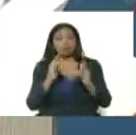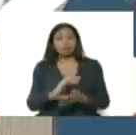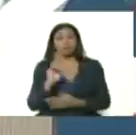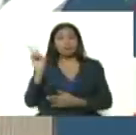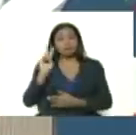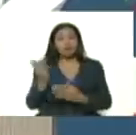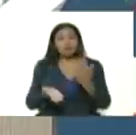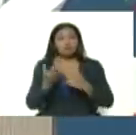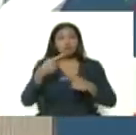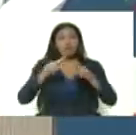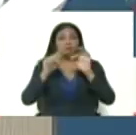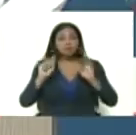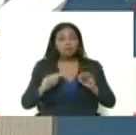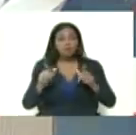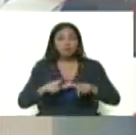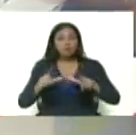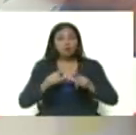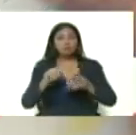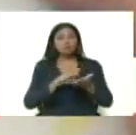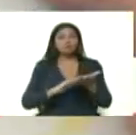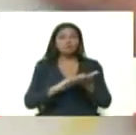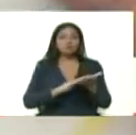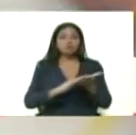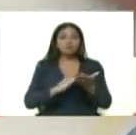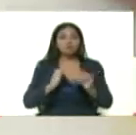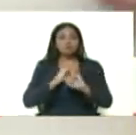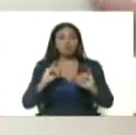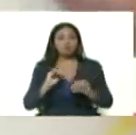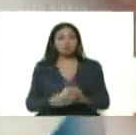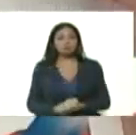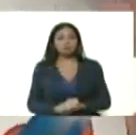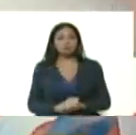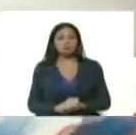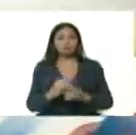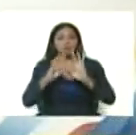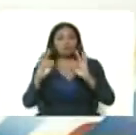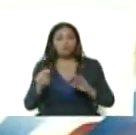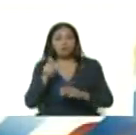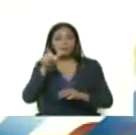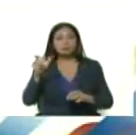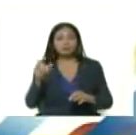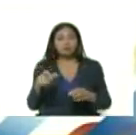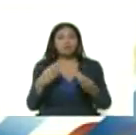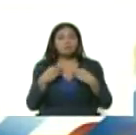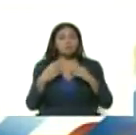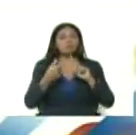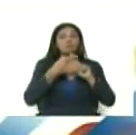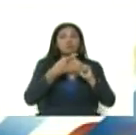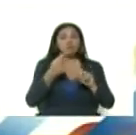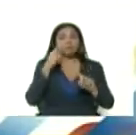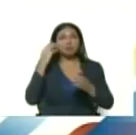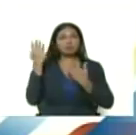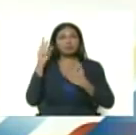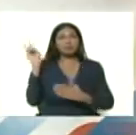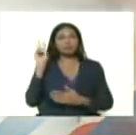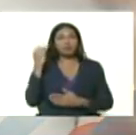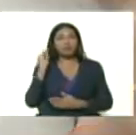muy importante tasa de recuperación de aquellos pacientes que resultaron positivos. Miren que Venezuela ha